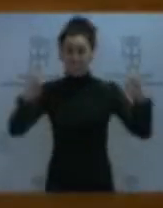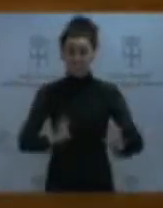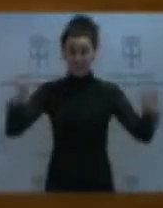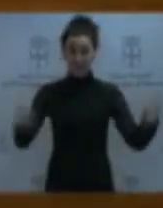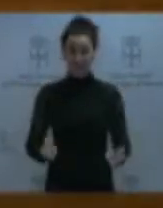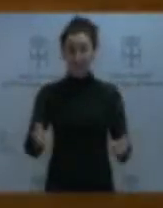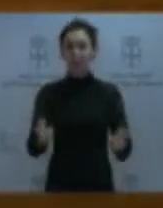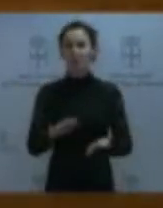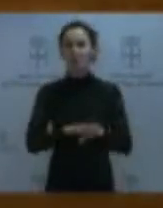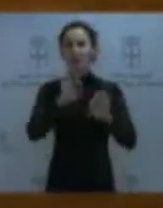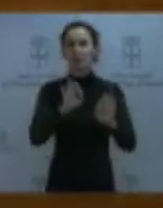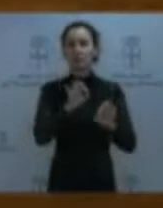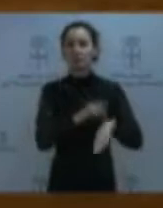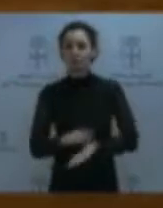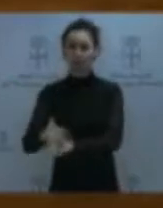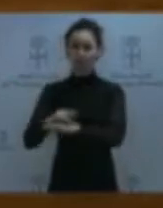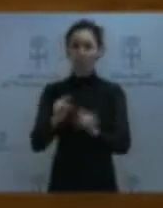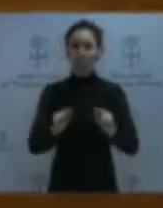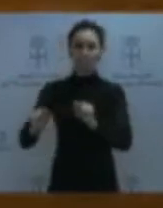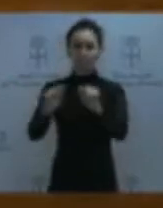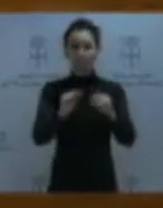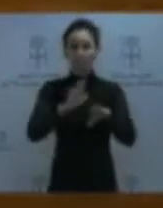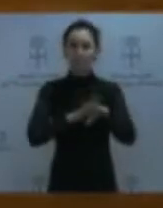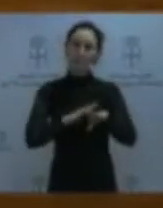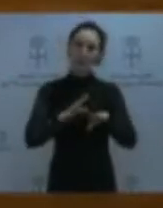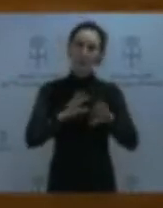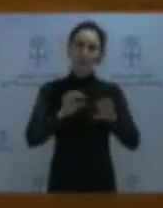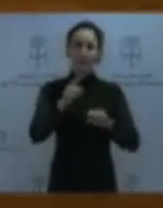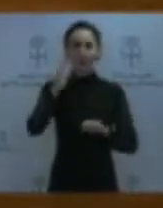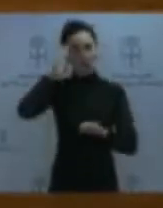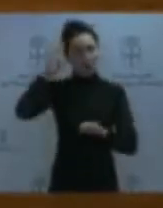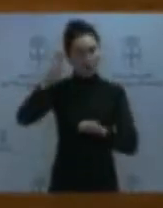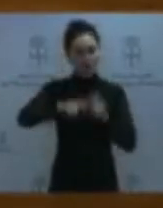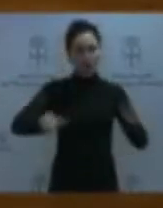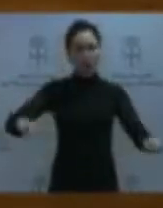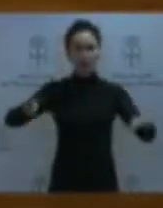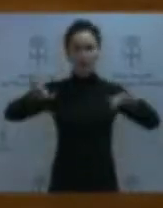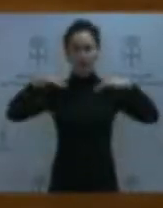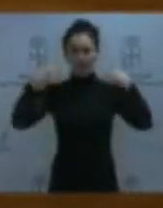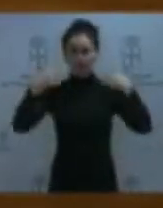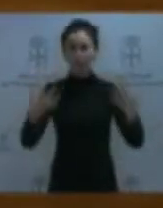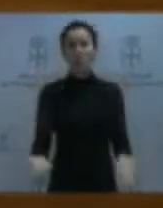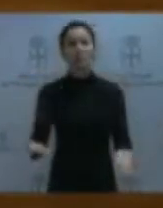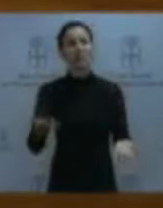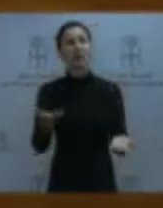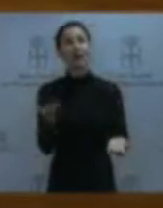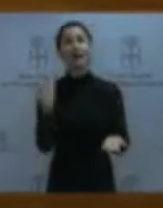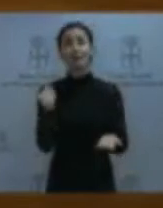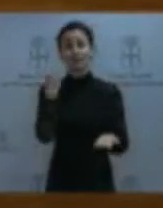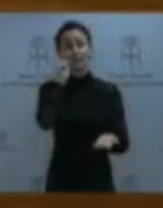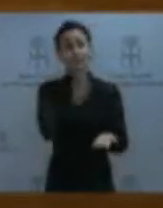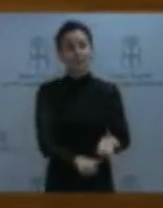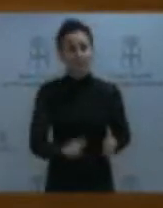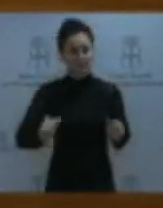al debate de orientación, por supuesto que nos están siguiendo. Creo que el señor Fernández, en su discurso de ayer,